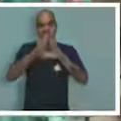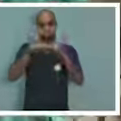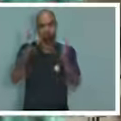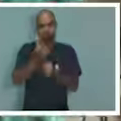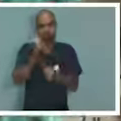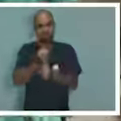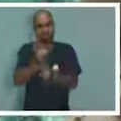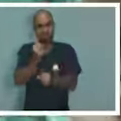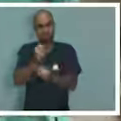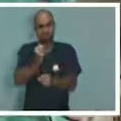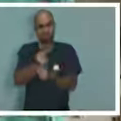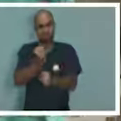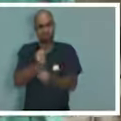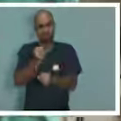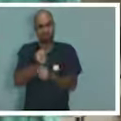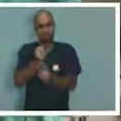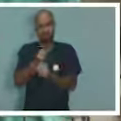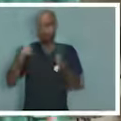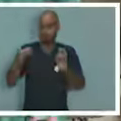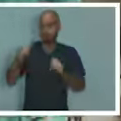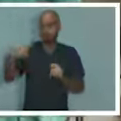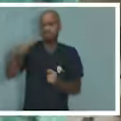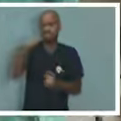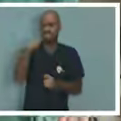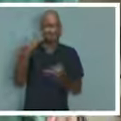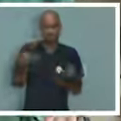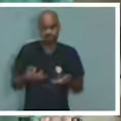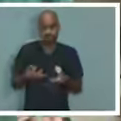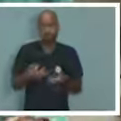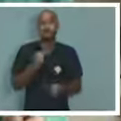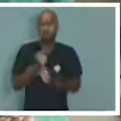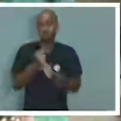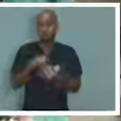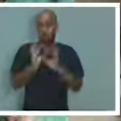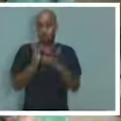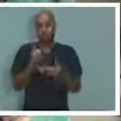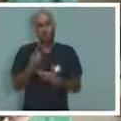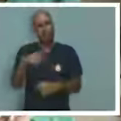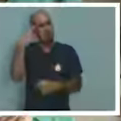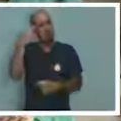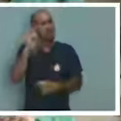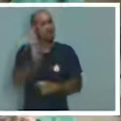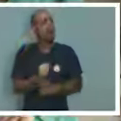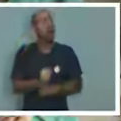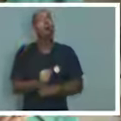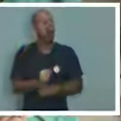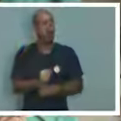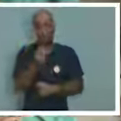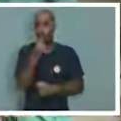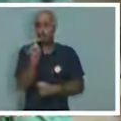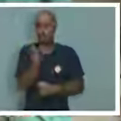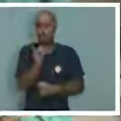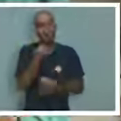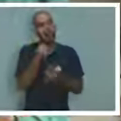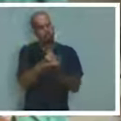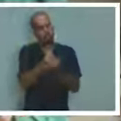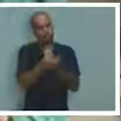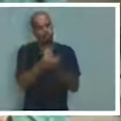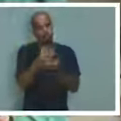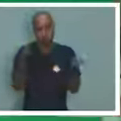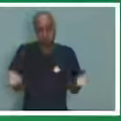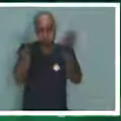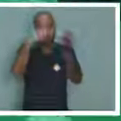heroicidad cotidiana y en las más grandes hazañas, en esa labor que creemos que no, pero que puede cambiar la vida de muchos y el futuro y el desarrollo de nuestro